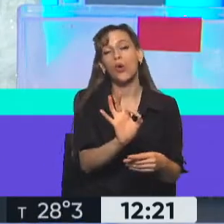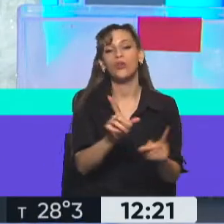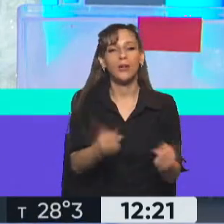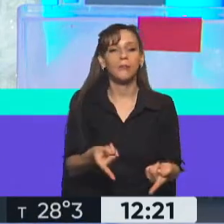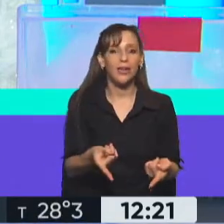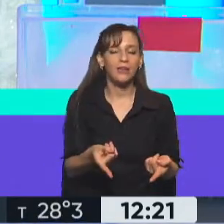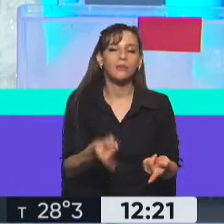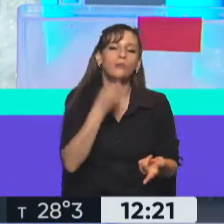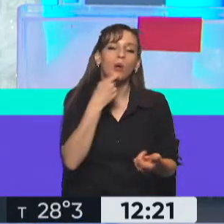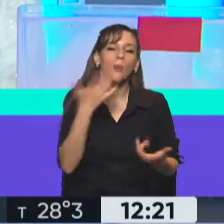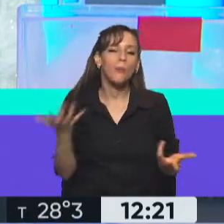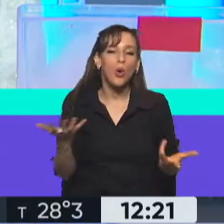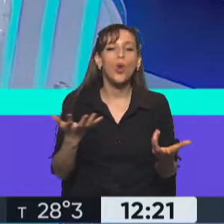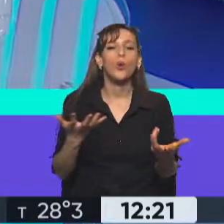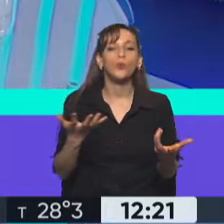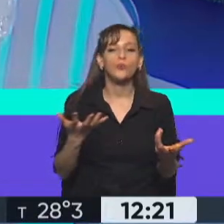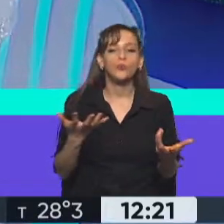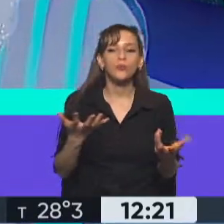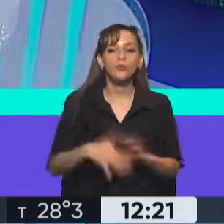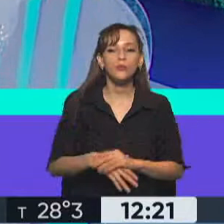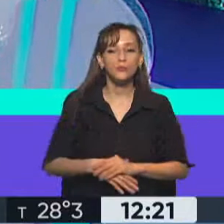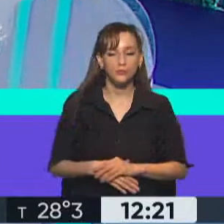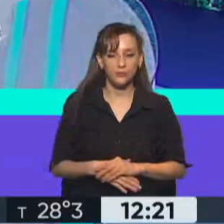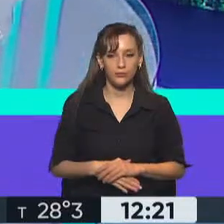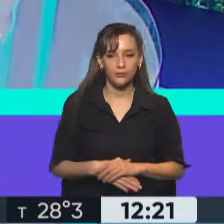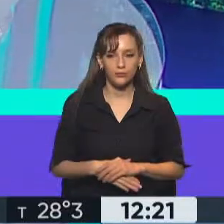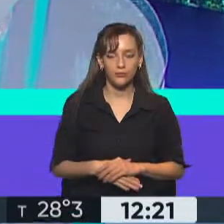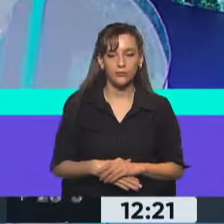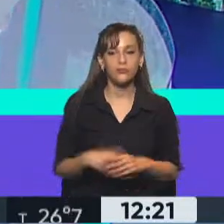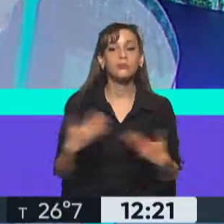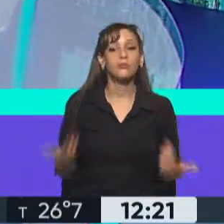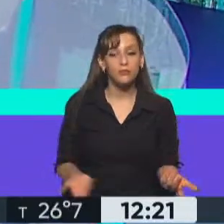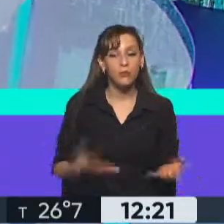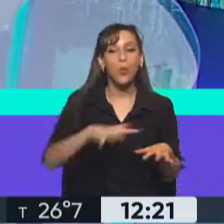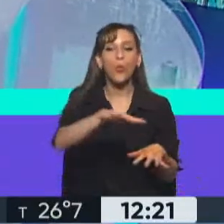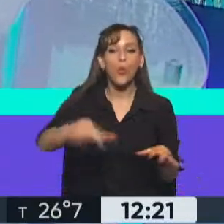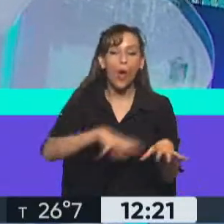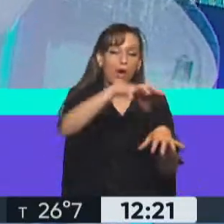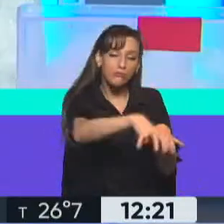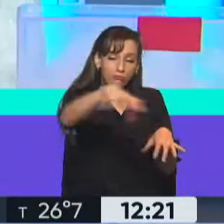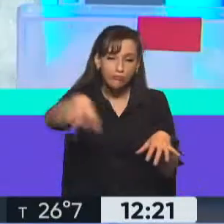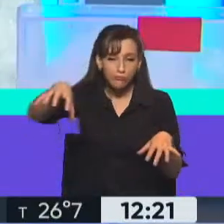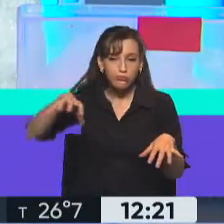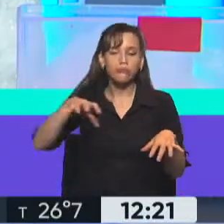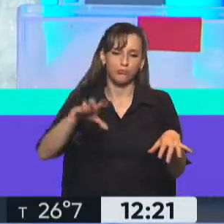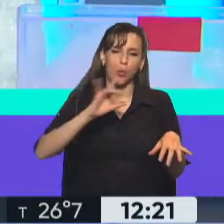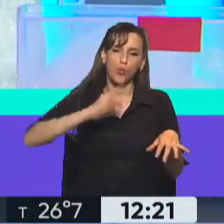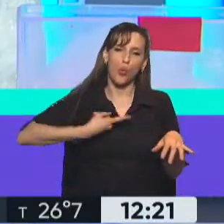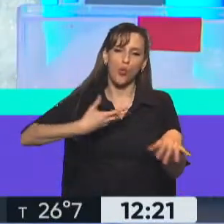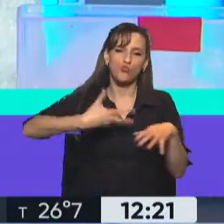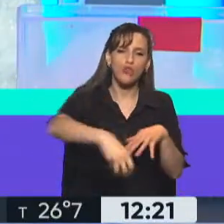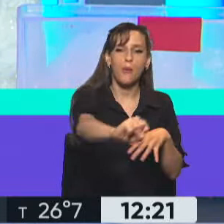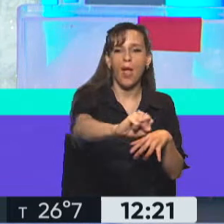algunos en algunos recipientes donde en principio se promete que irían al reciclaje no sabemos hasta cuánto se